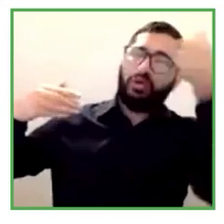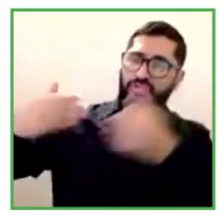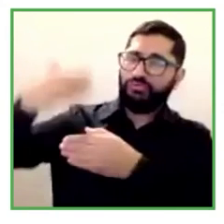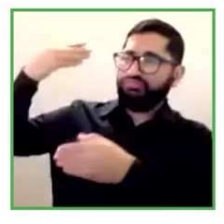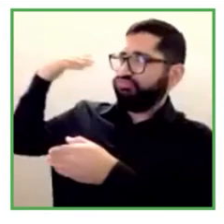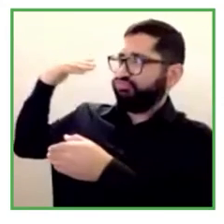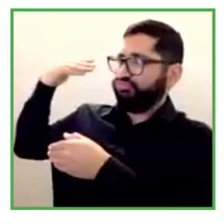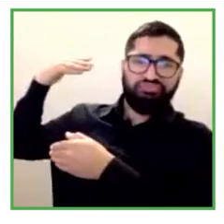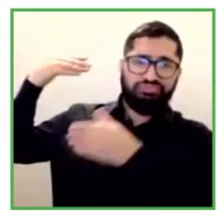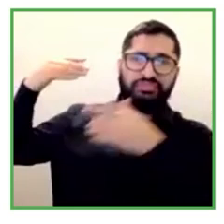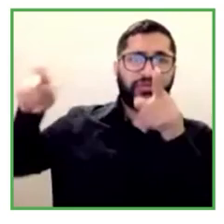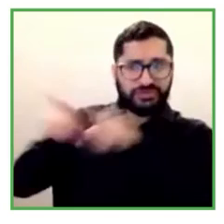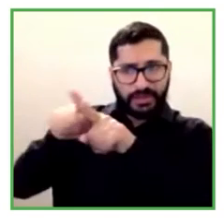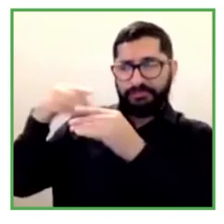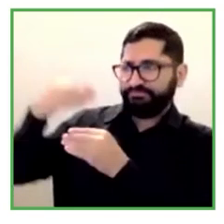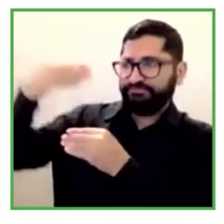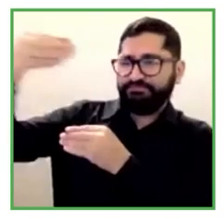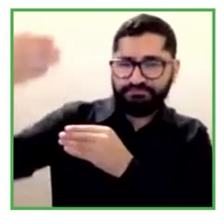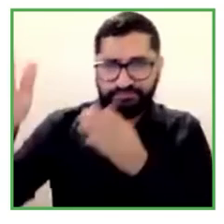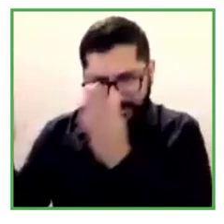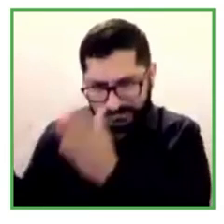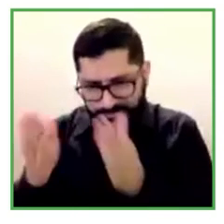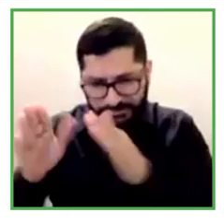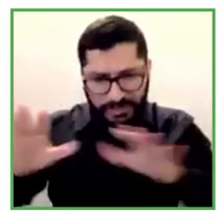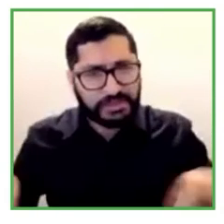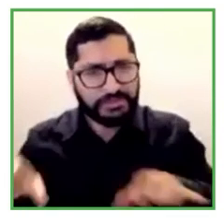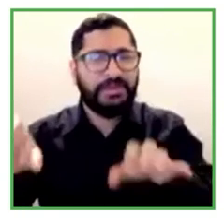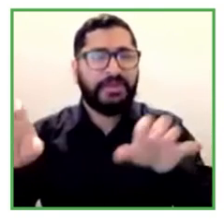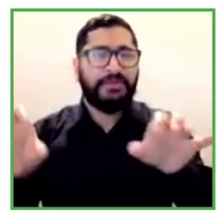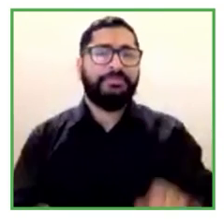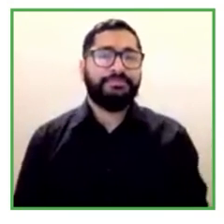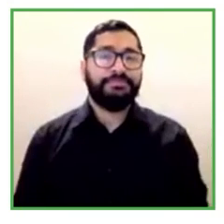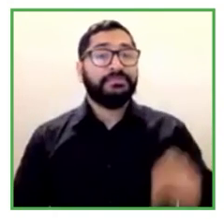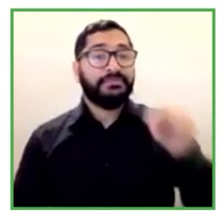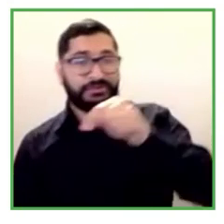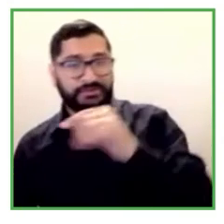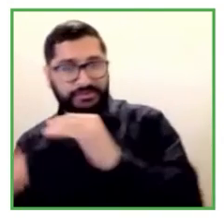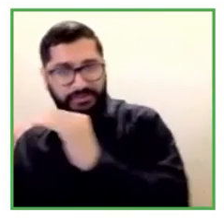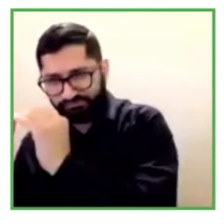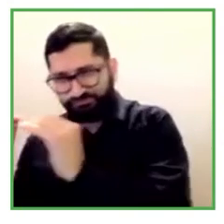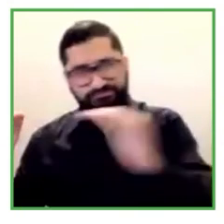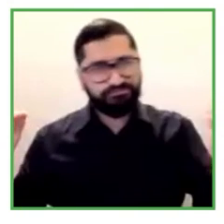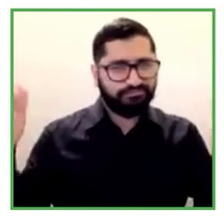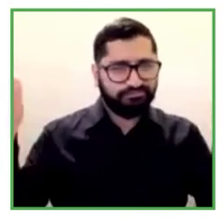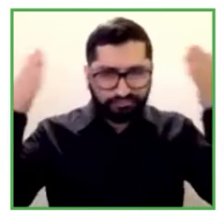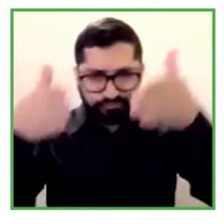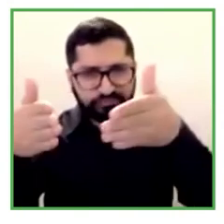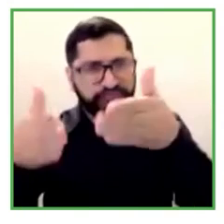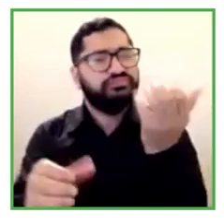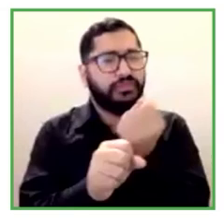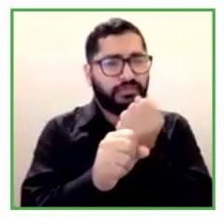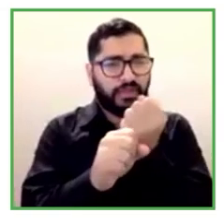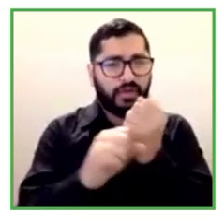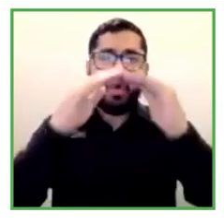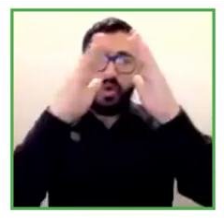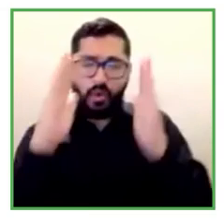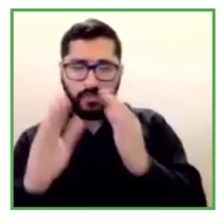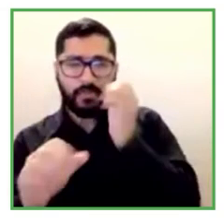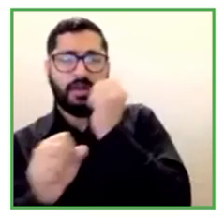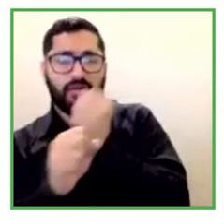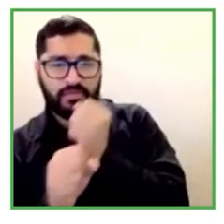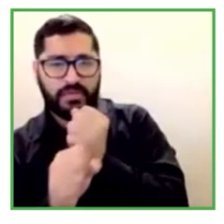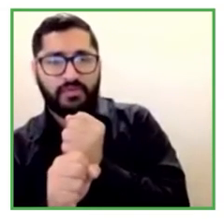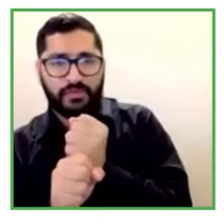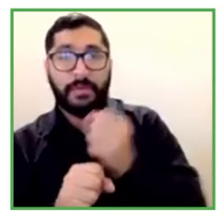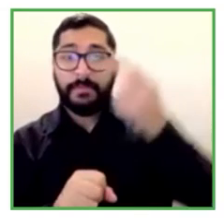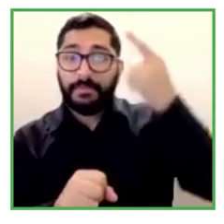este carro o a esta línea o a este camino del teletrabajo. Y yo creo que hacia allá es hacia donde debiéramos ir, hacia culturas flexibles de trabajo